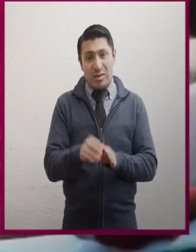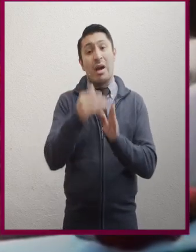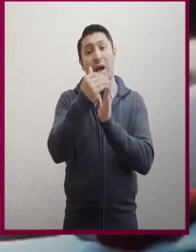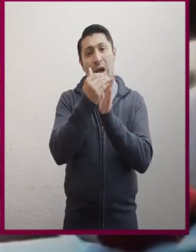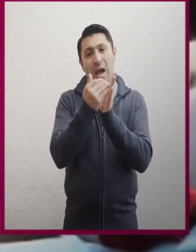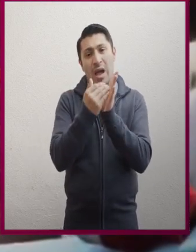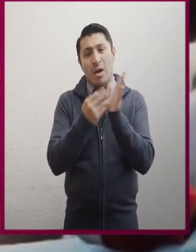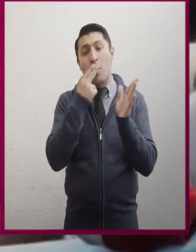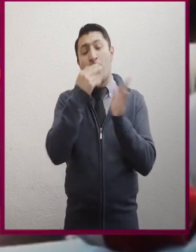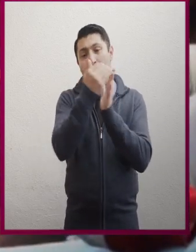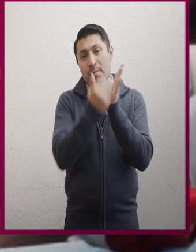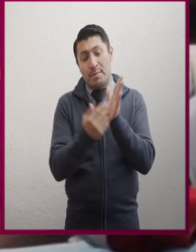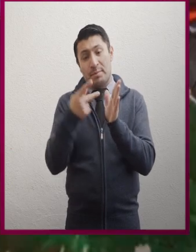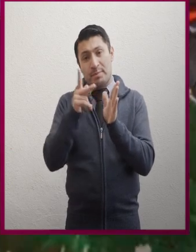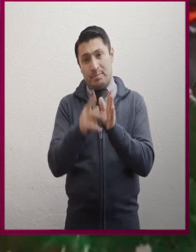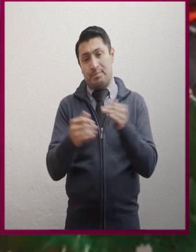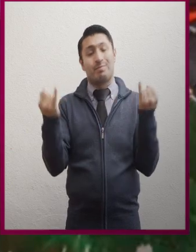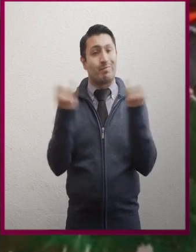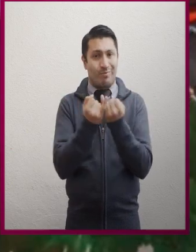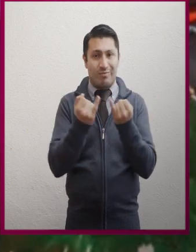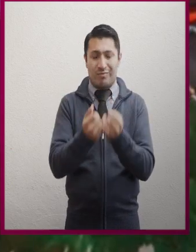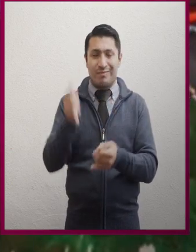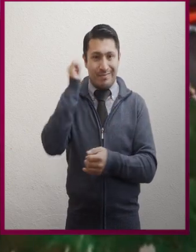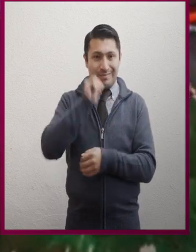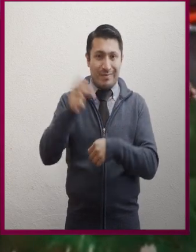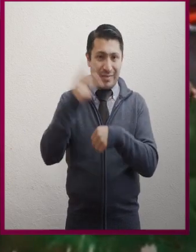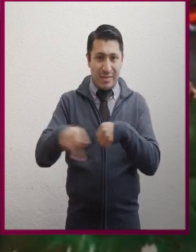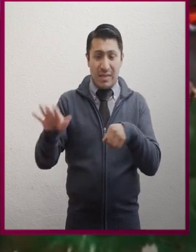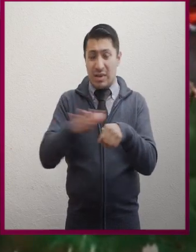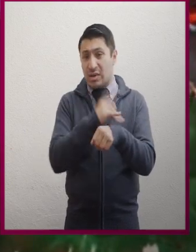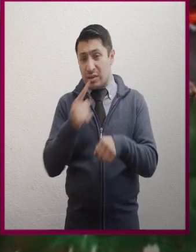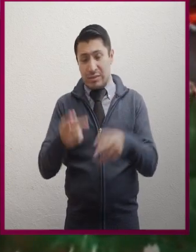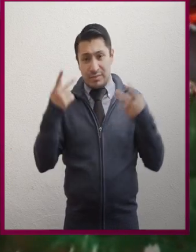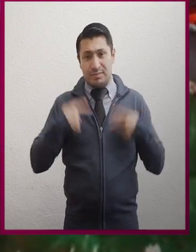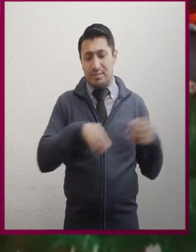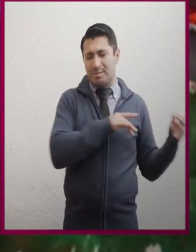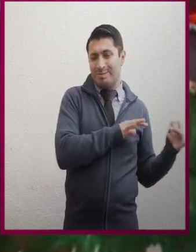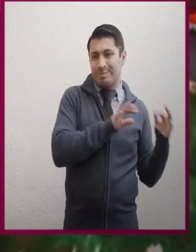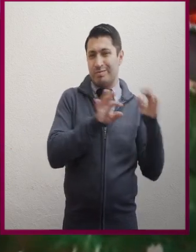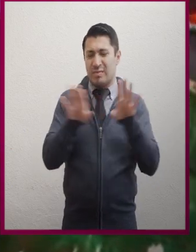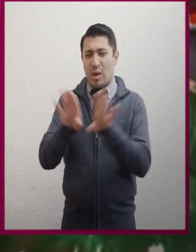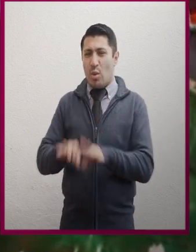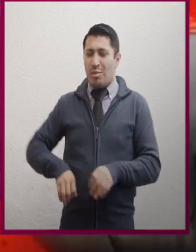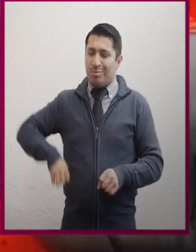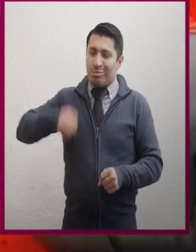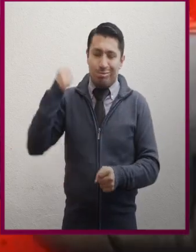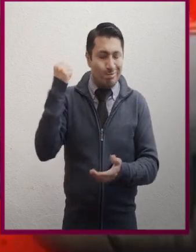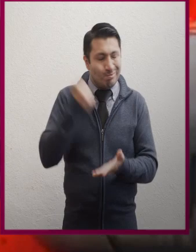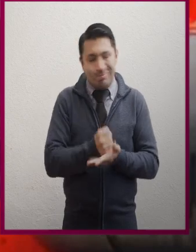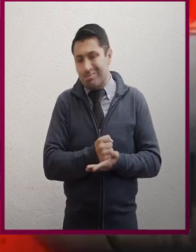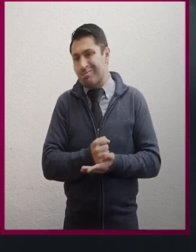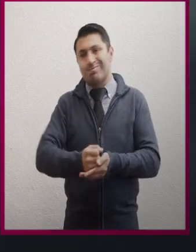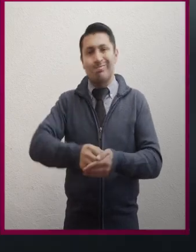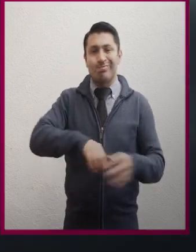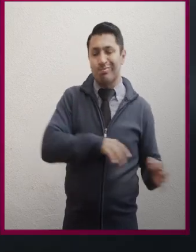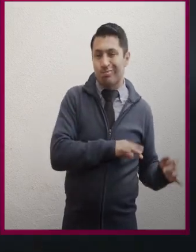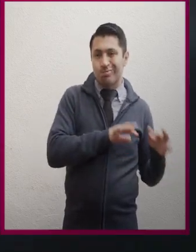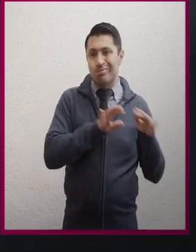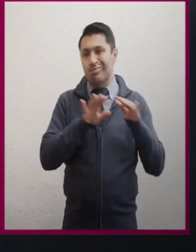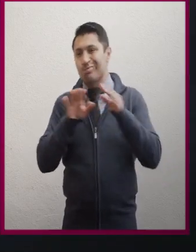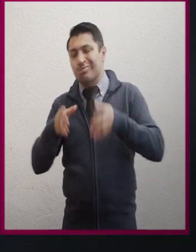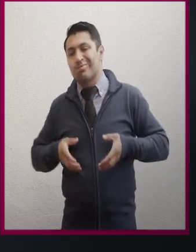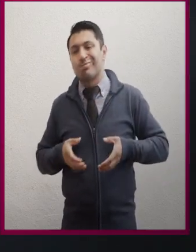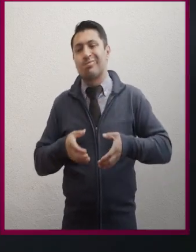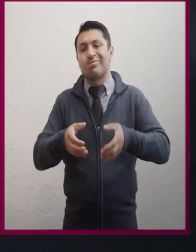de mortal, sobre todo porque los migrantes se ven forzados a viajar por rutas cada vez más largas y peligrosas. Pero,